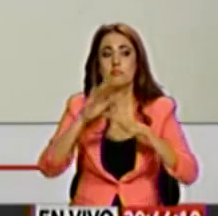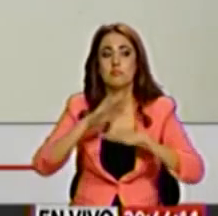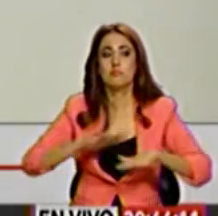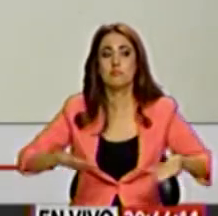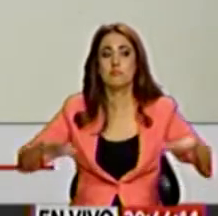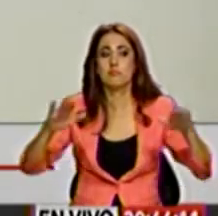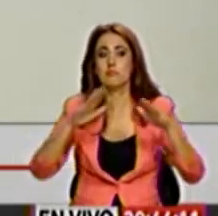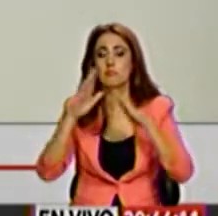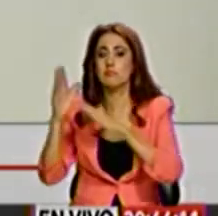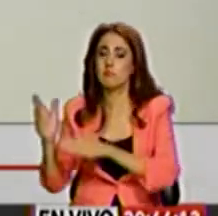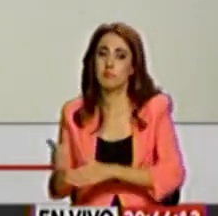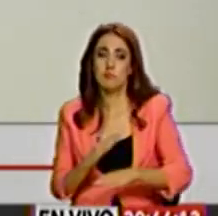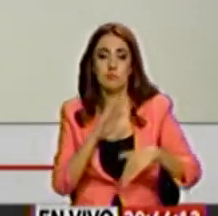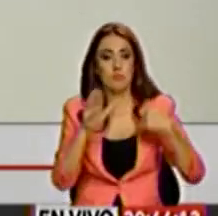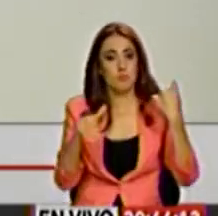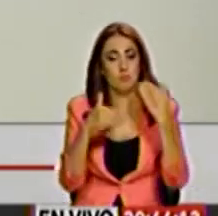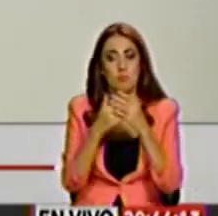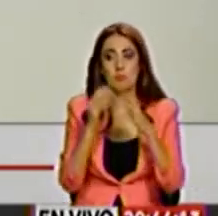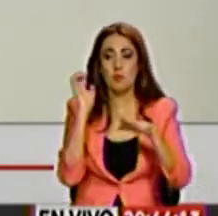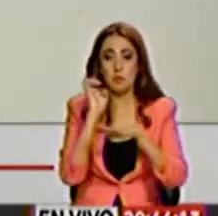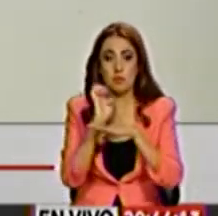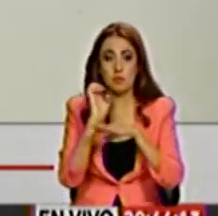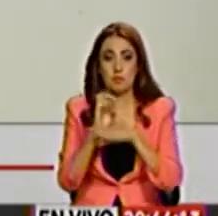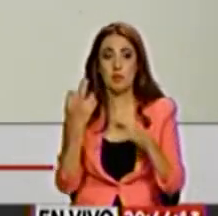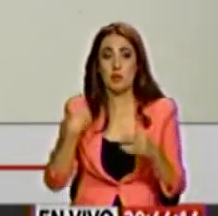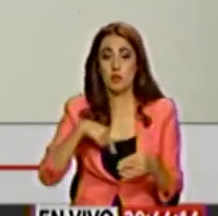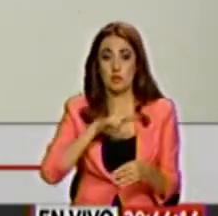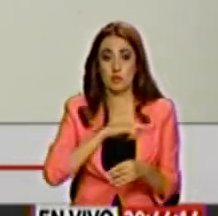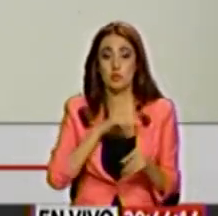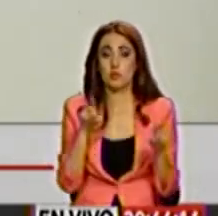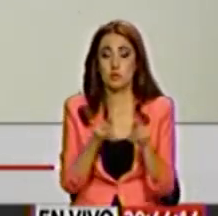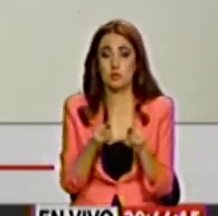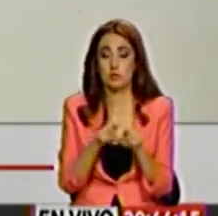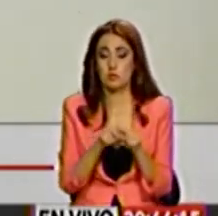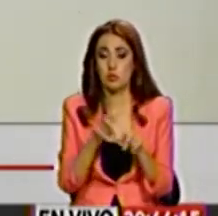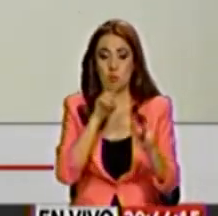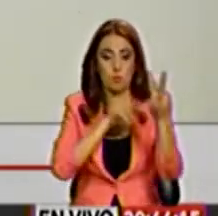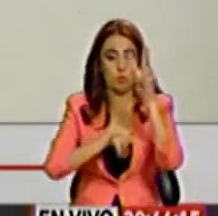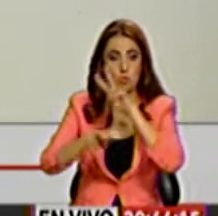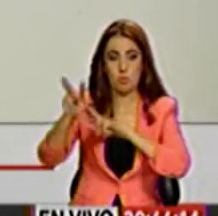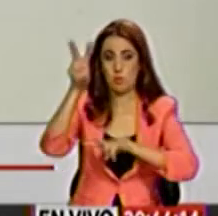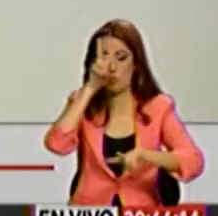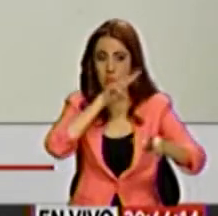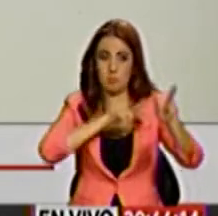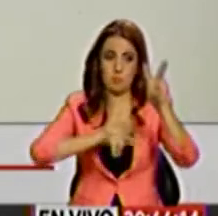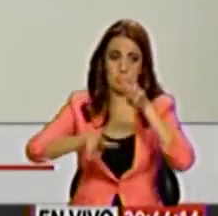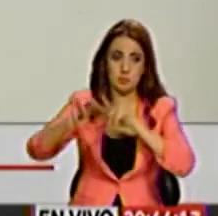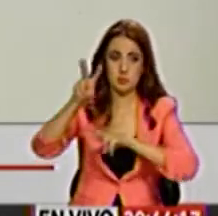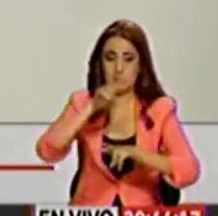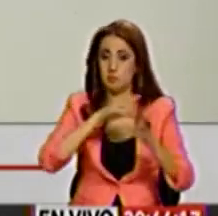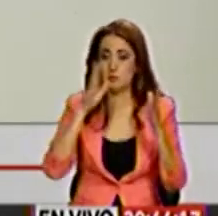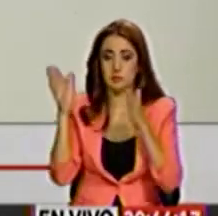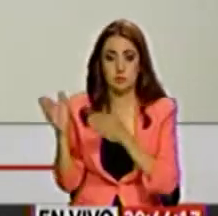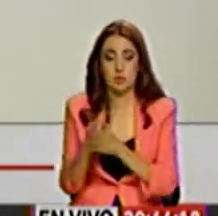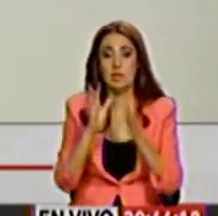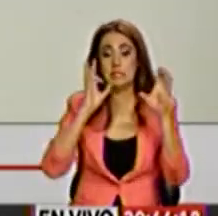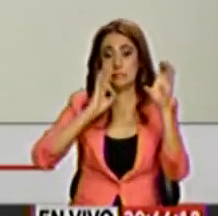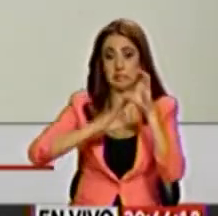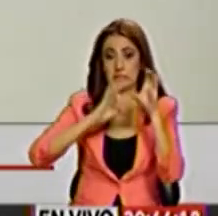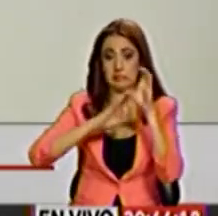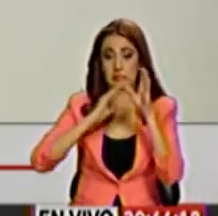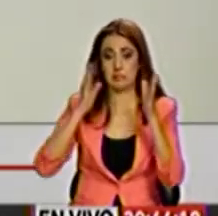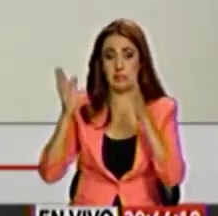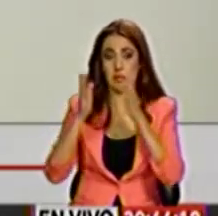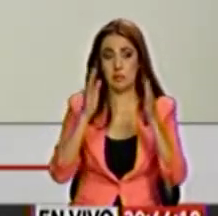a nivel público dentro del país. Nosotros vamos a revisar todo lo actuado por este Consejo de Participación Transitorio porque en la